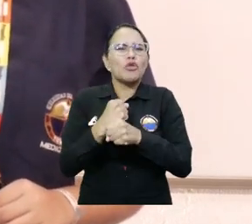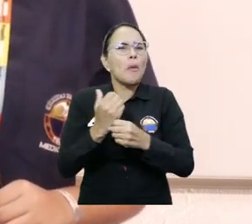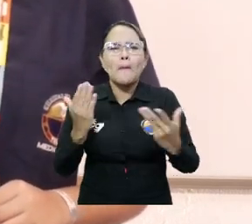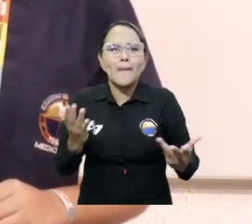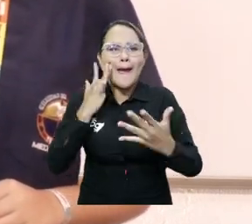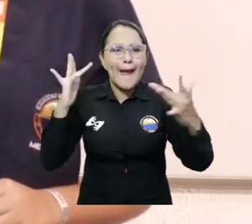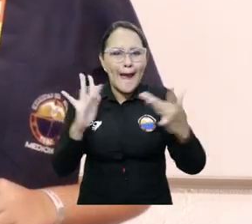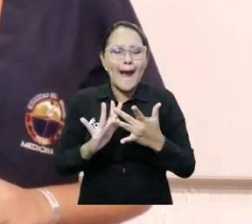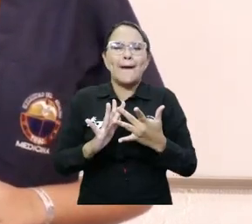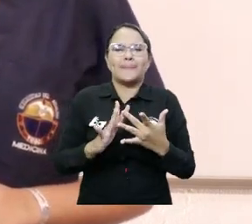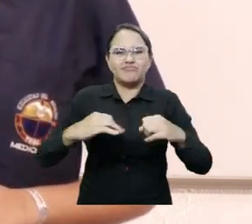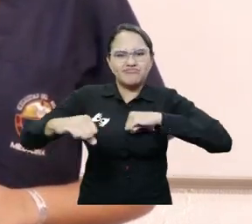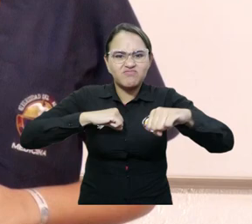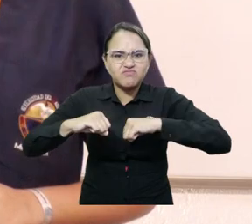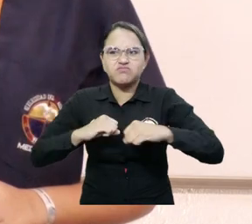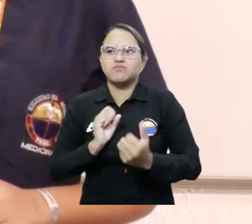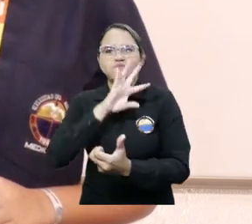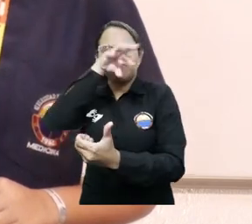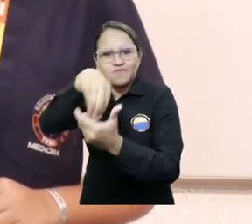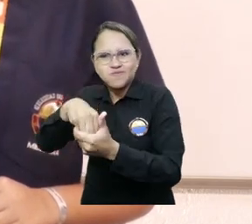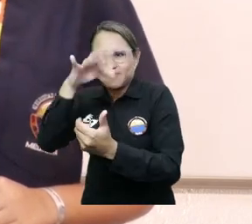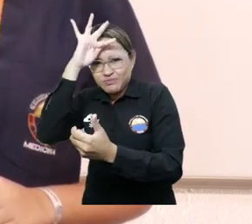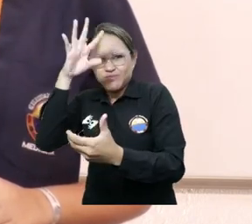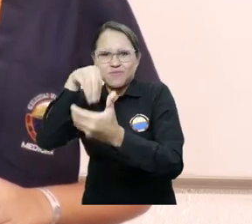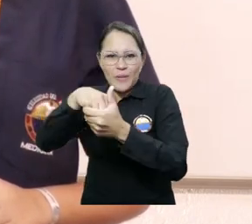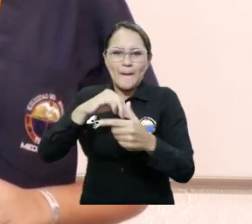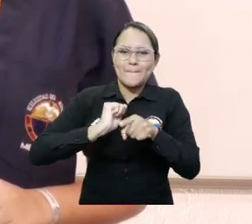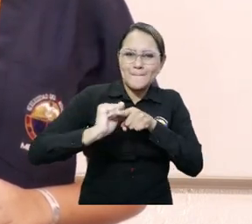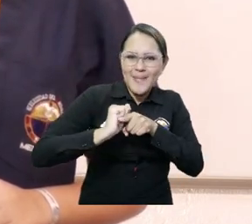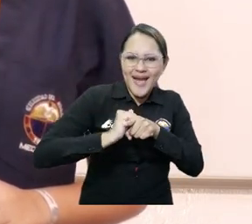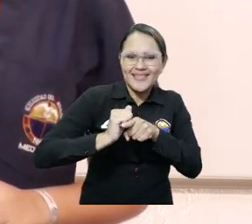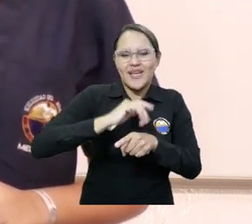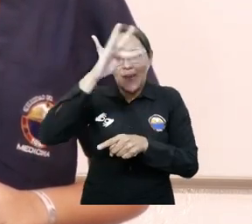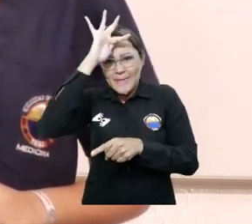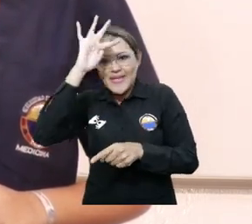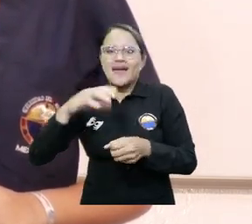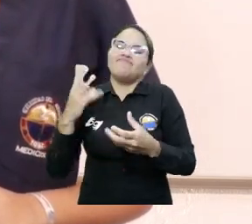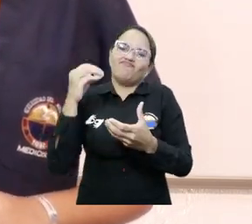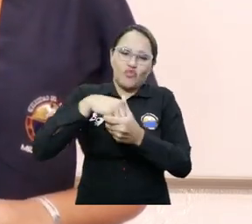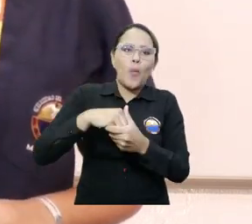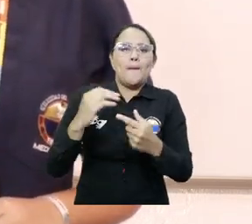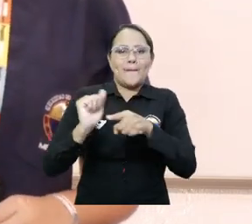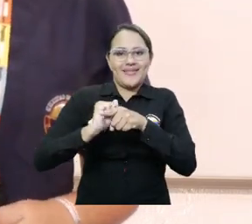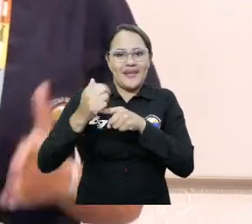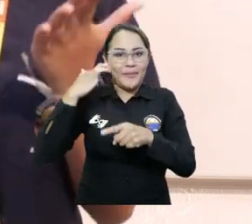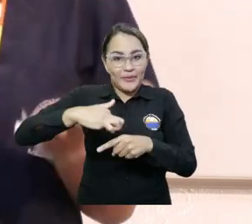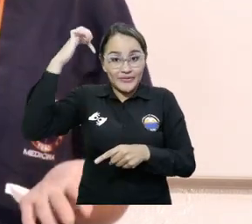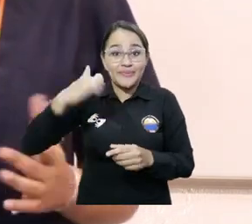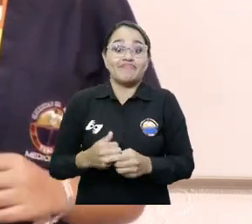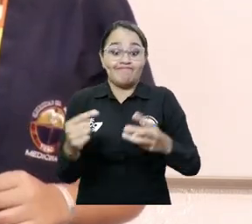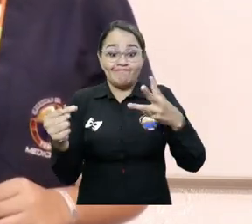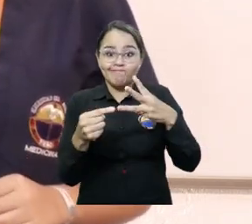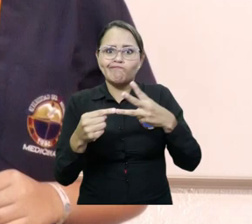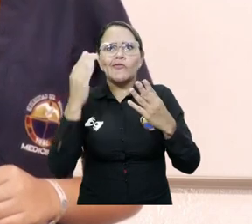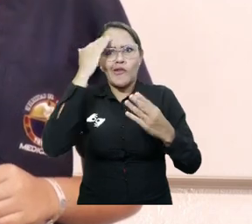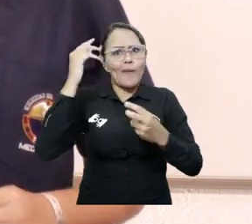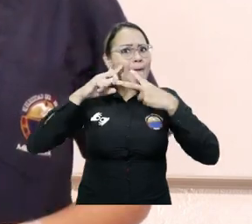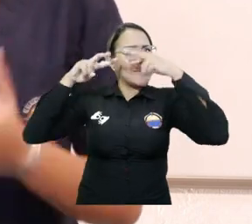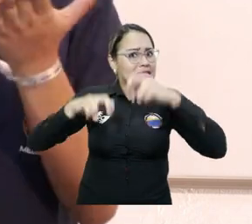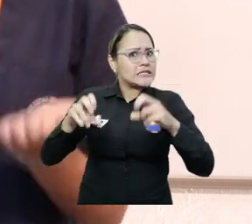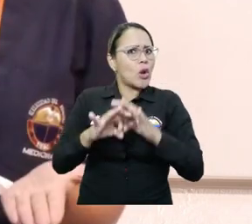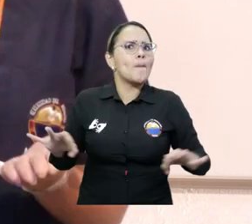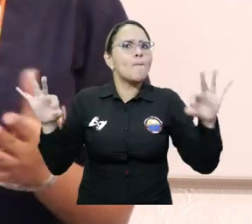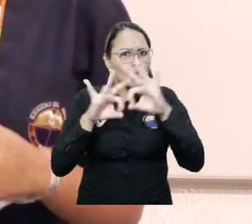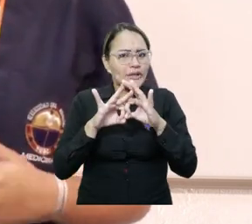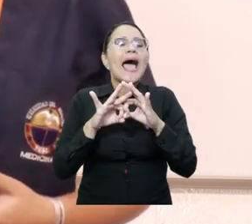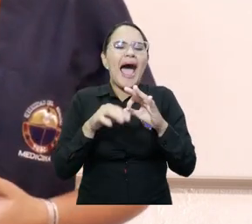ampliación de plazas para la realización de internado, prácticas clínicas y prácticas profesionales. Tercero, sabemos que la investigación es la vía